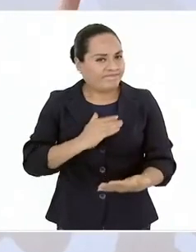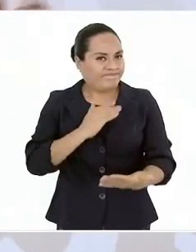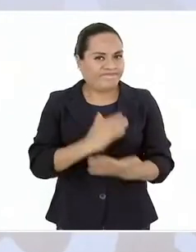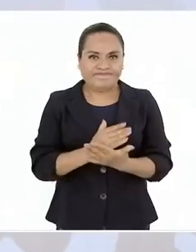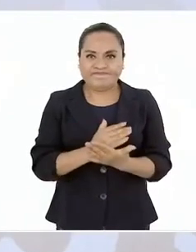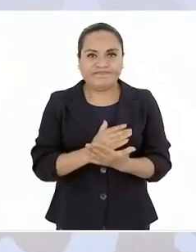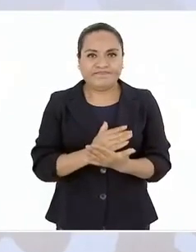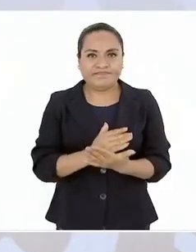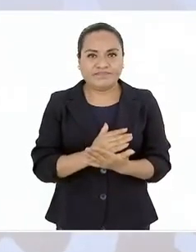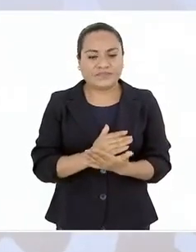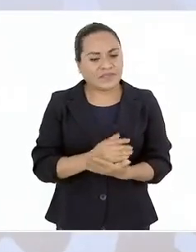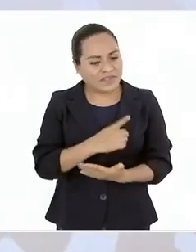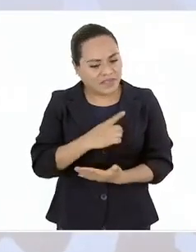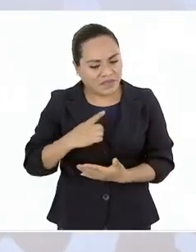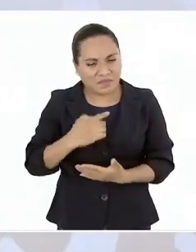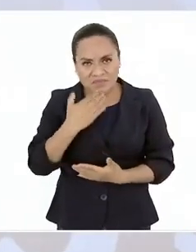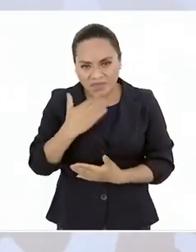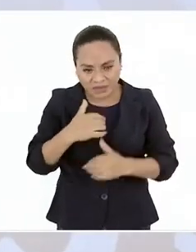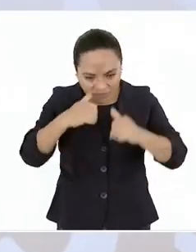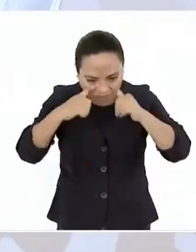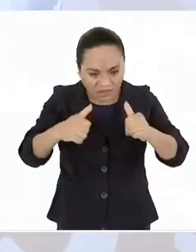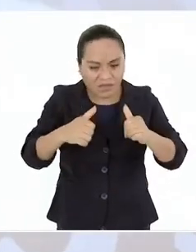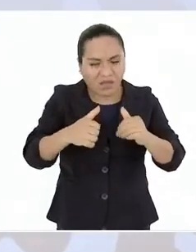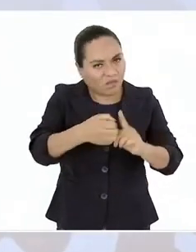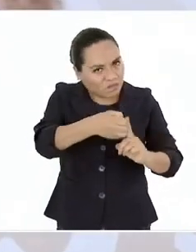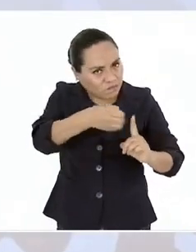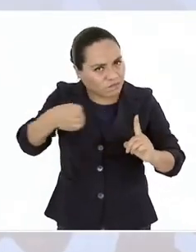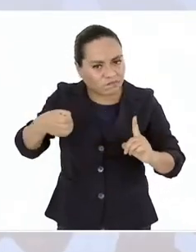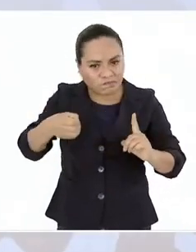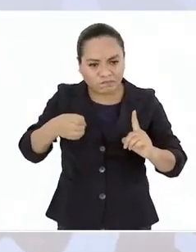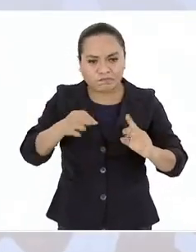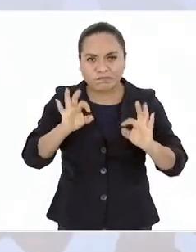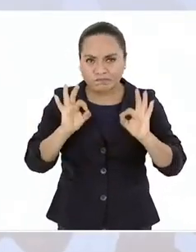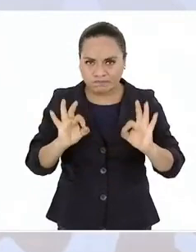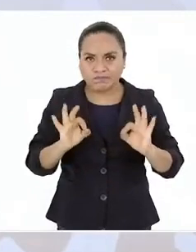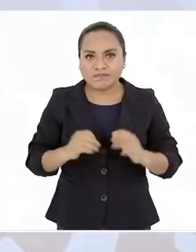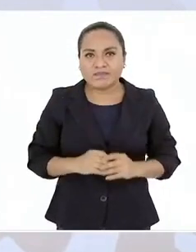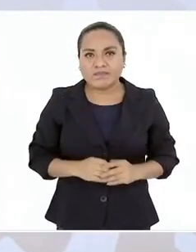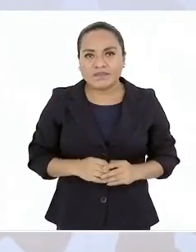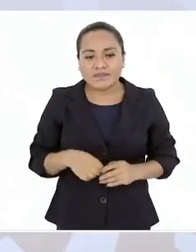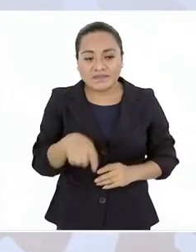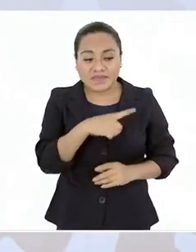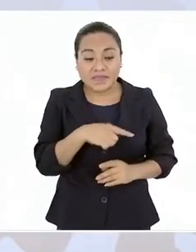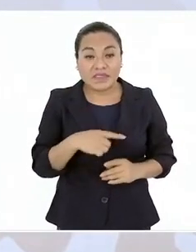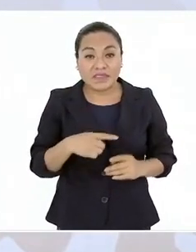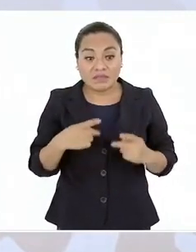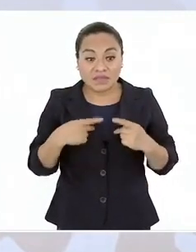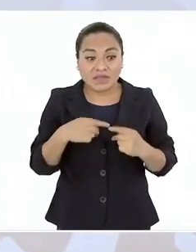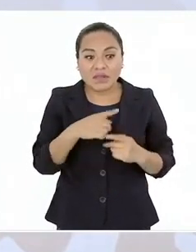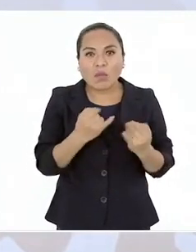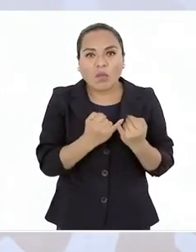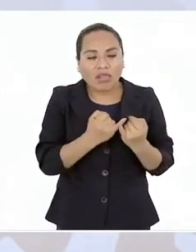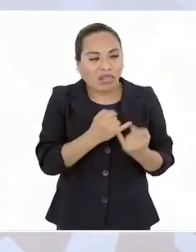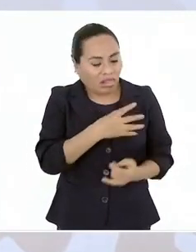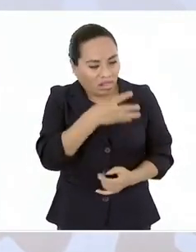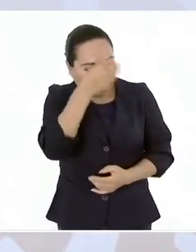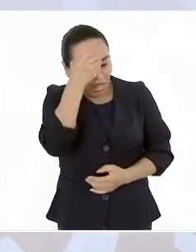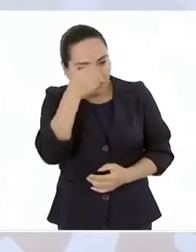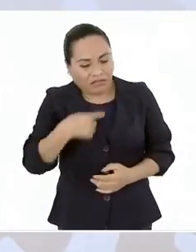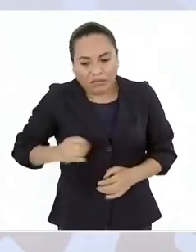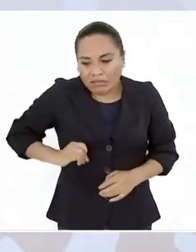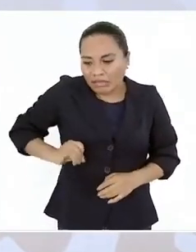Si no ponemos orden y nos dominan esos intereses